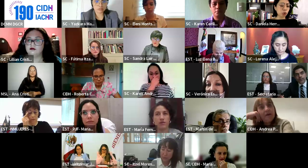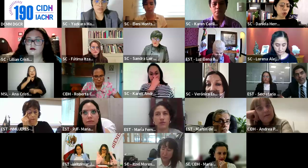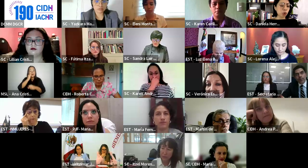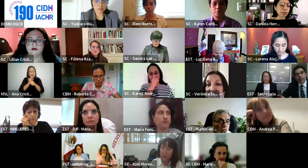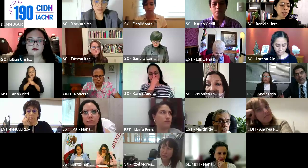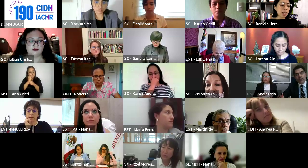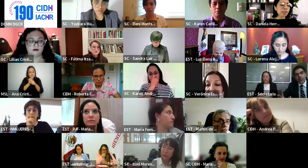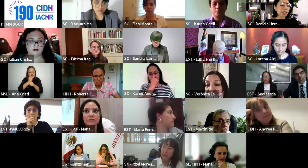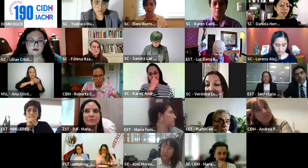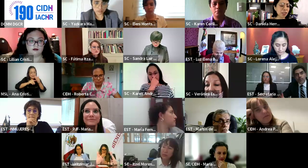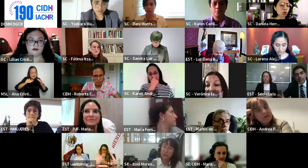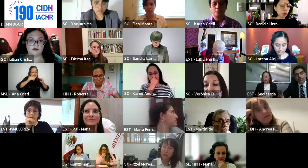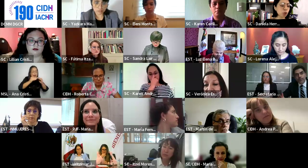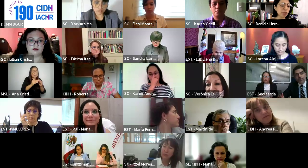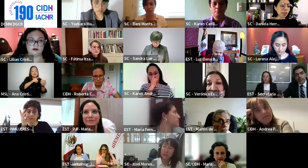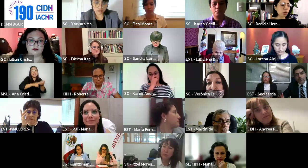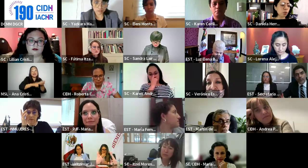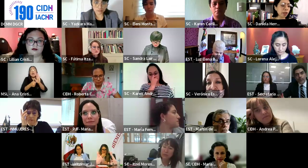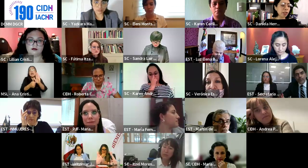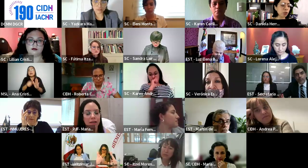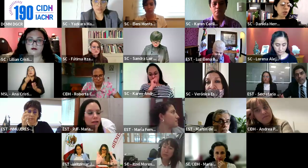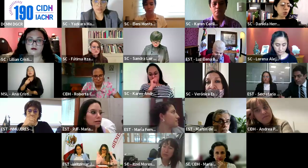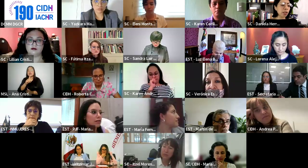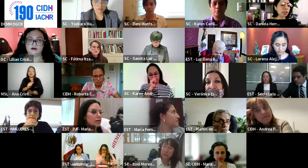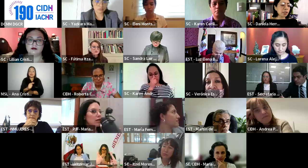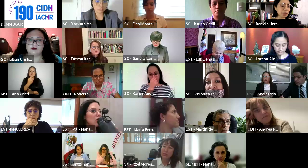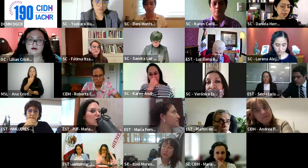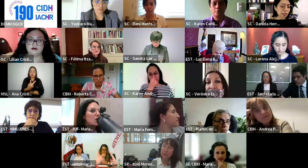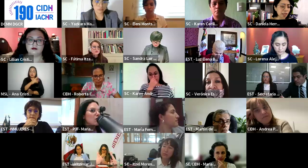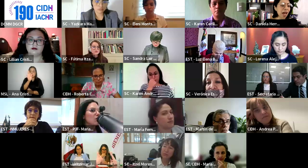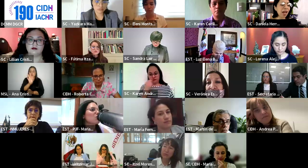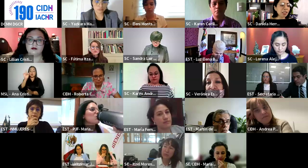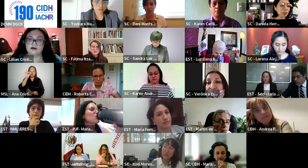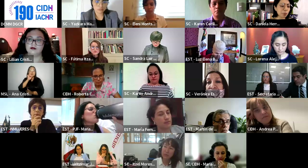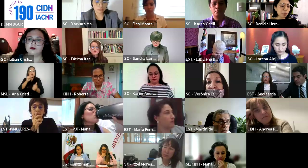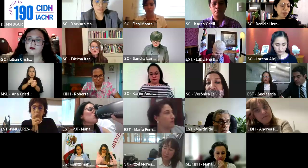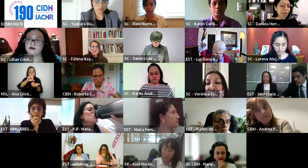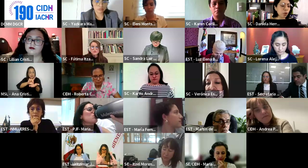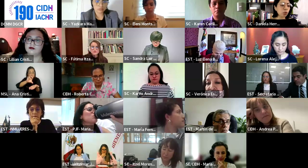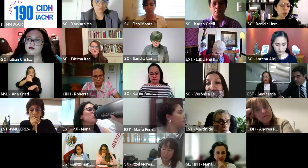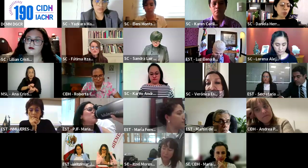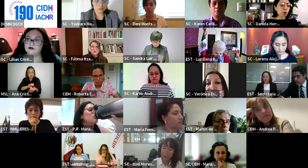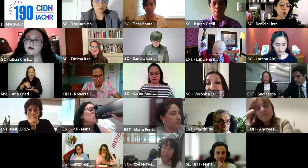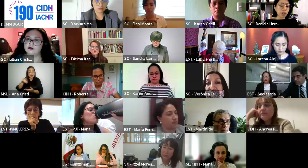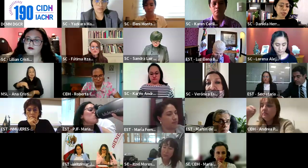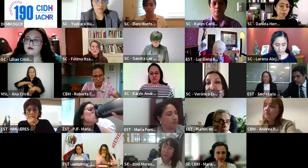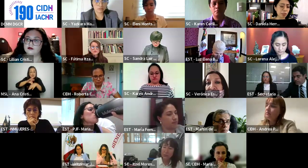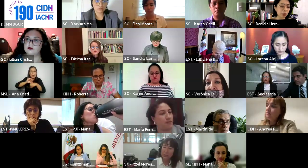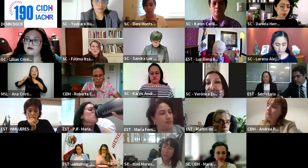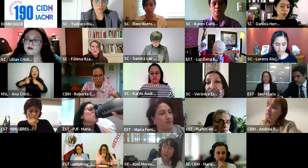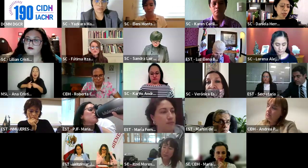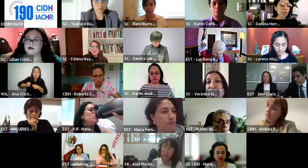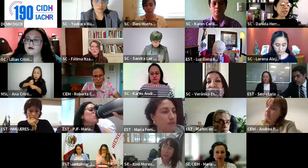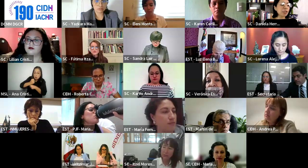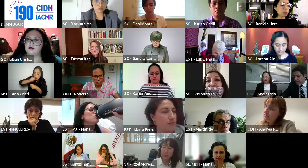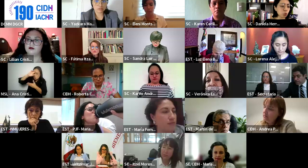en los Hogares, 72% de mujeres con alguna discapacidad han experimentado algún tipo de violencia en